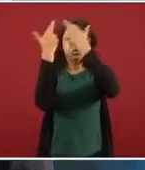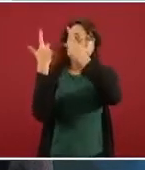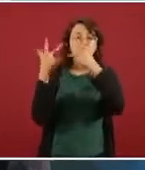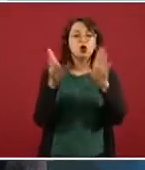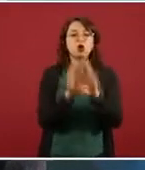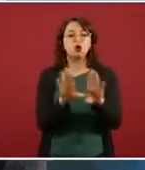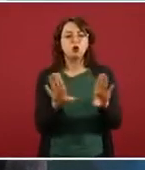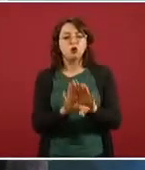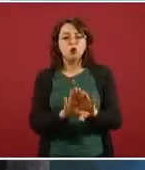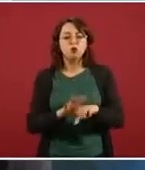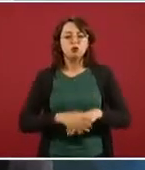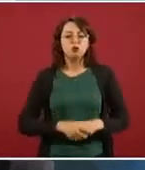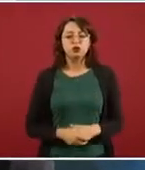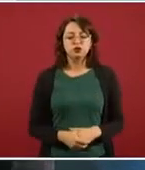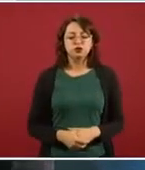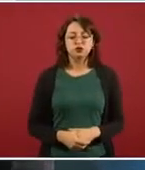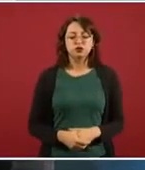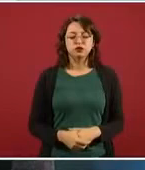por qué